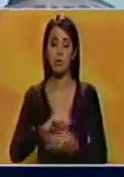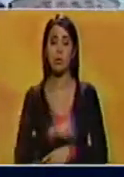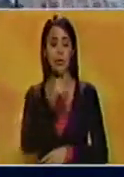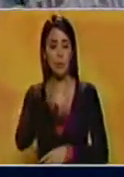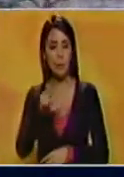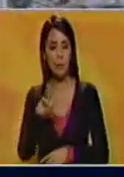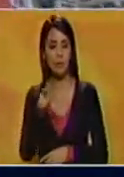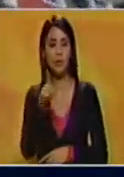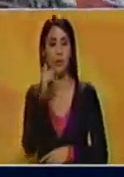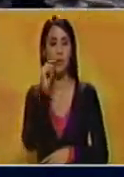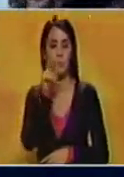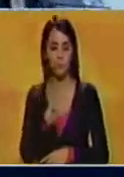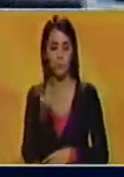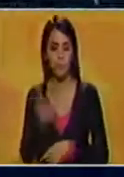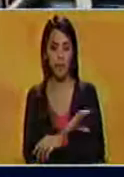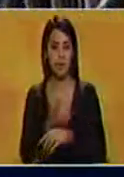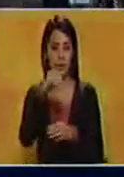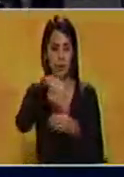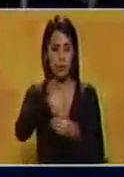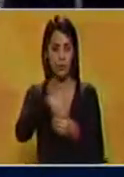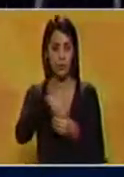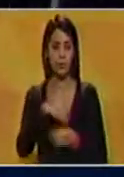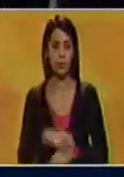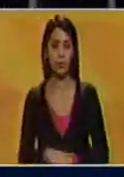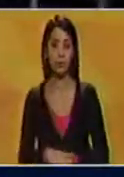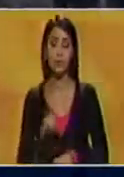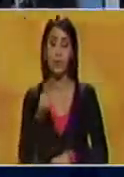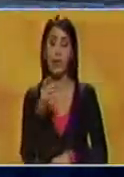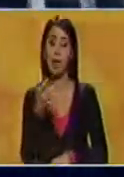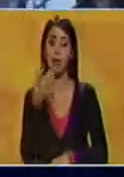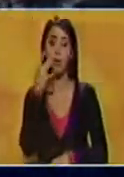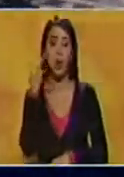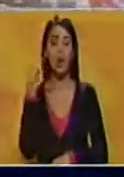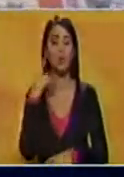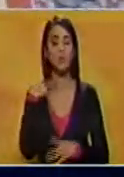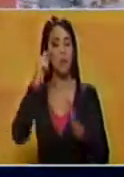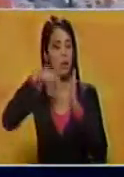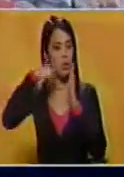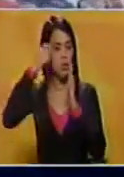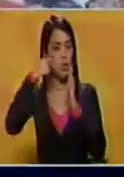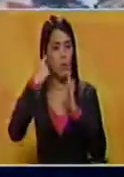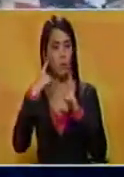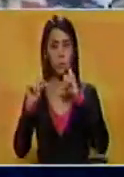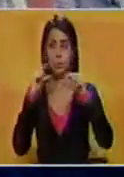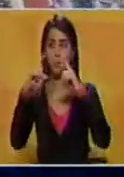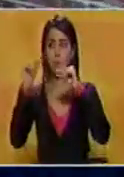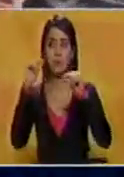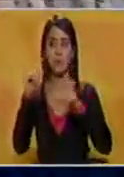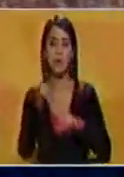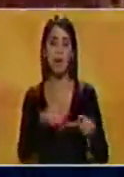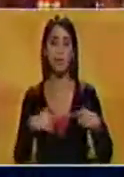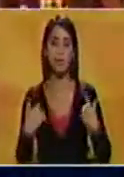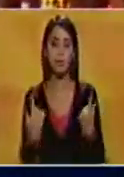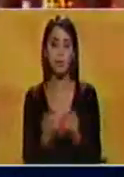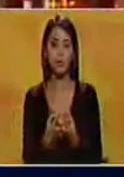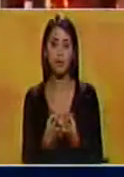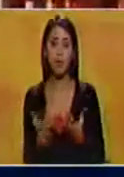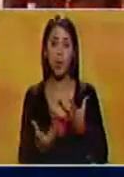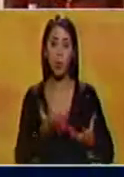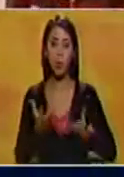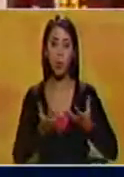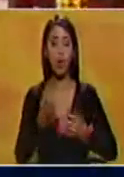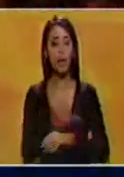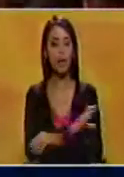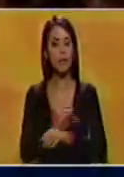se encontraba el famoso Robbie Williams, quien fue conocido por un artista que lo grabó mientras evacuaban el lugar. A pesar de las llamas, el cantante se